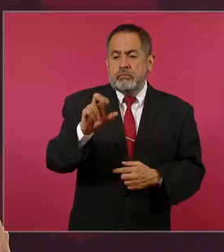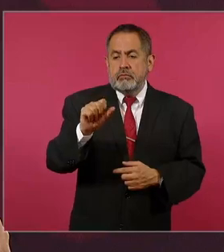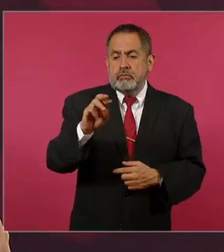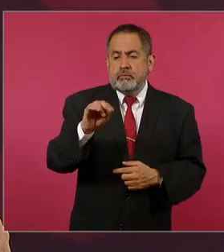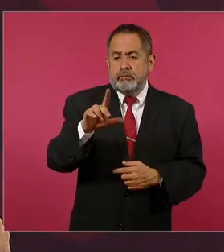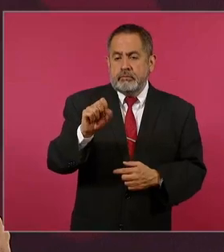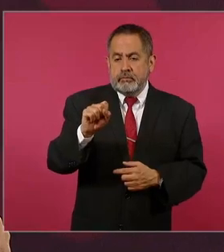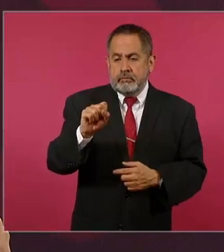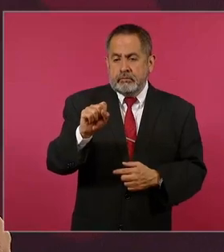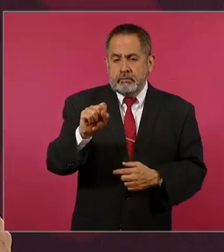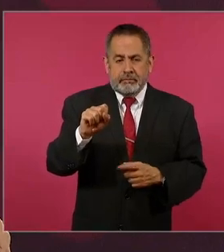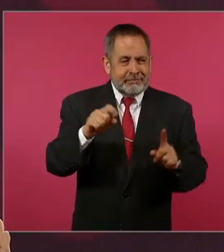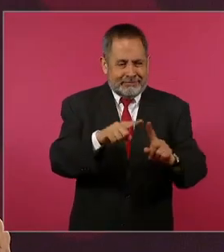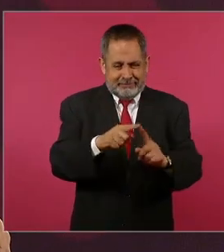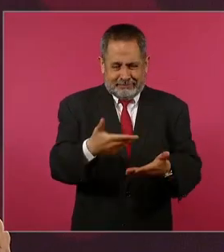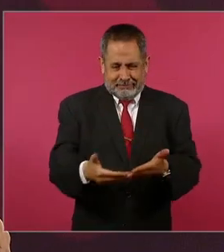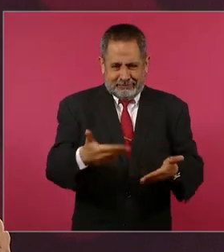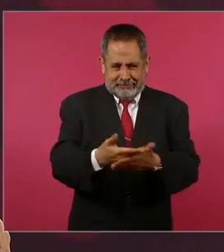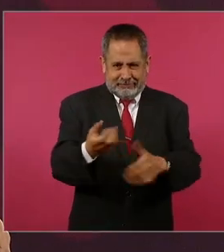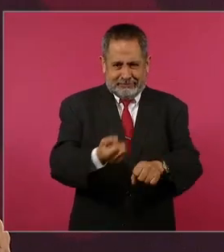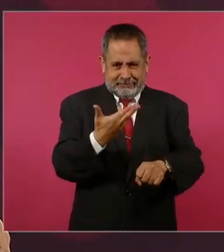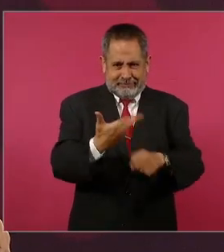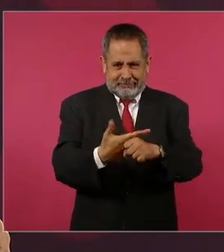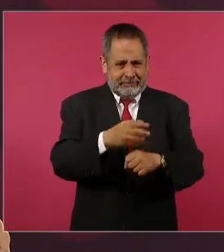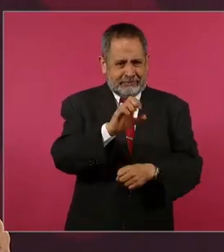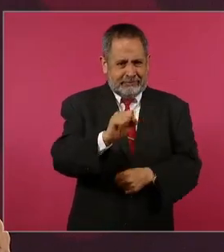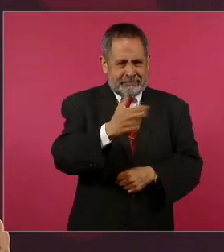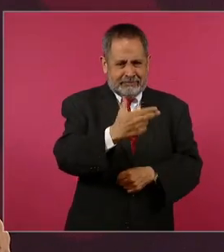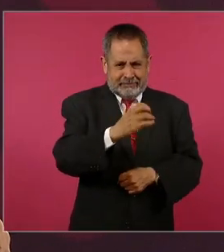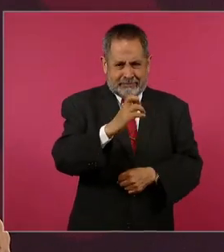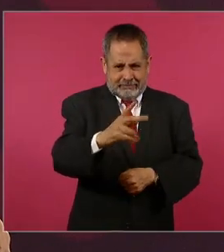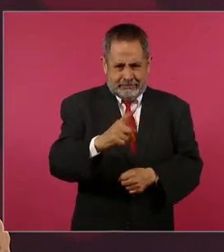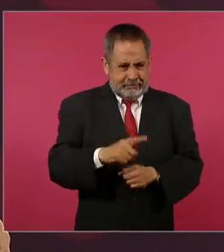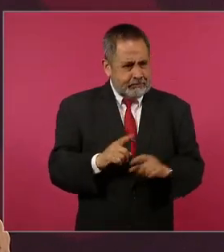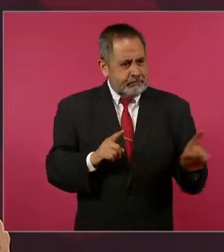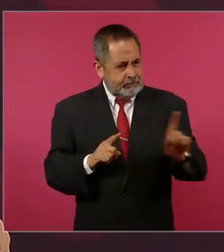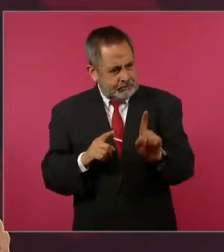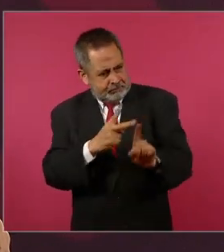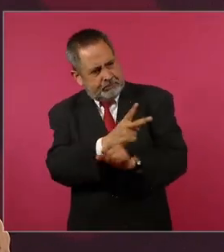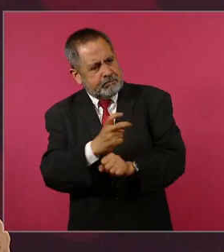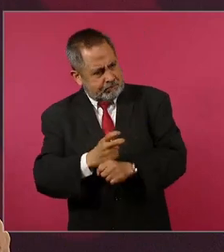el actual secretario de Hacienda, que se quede